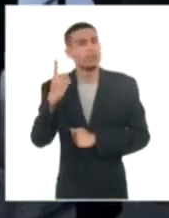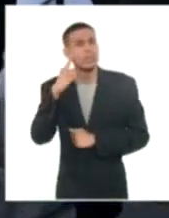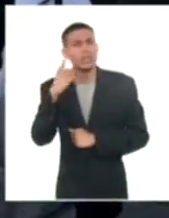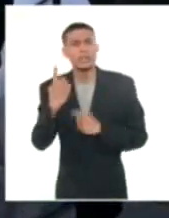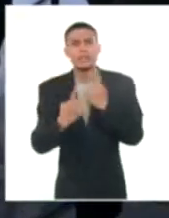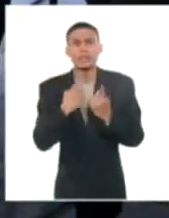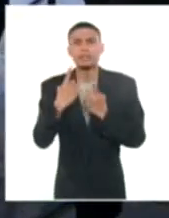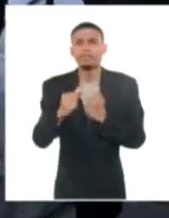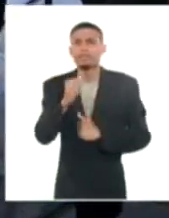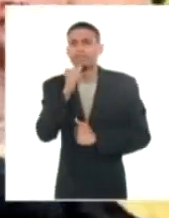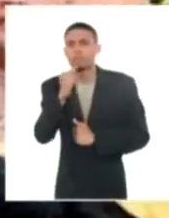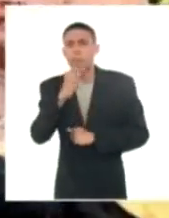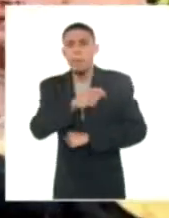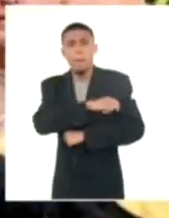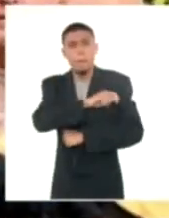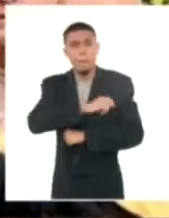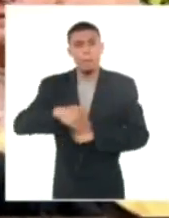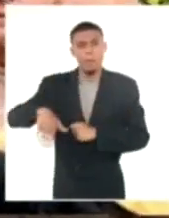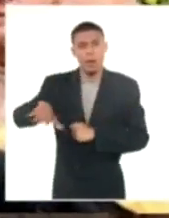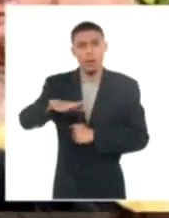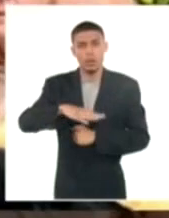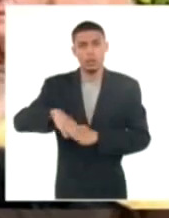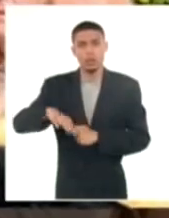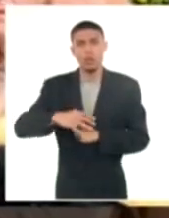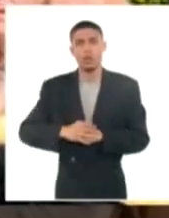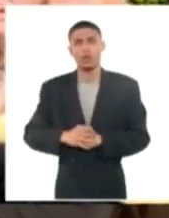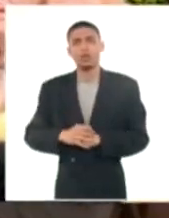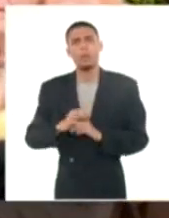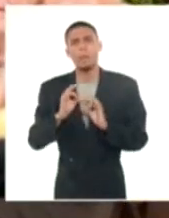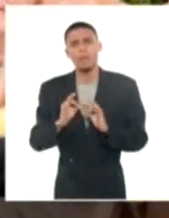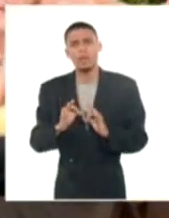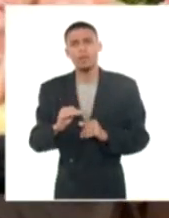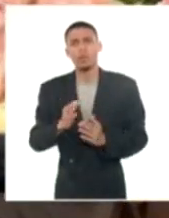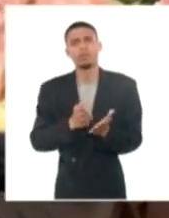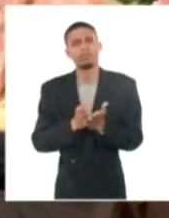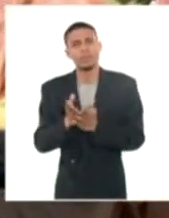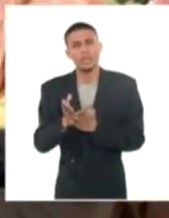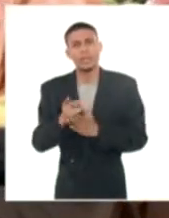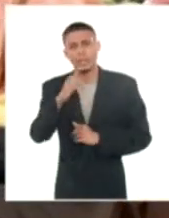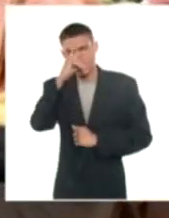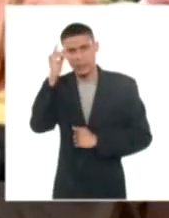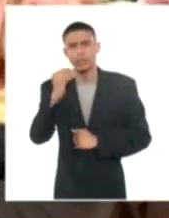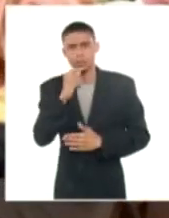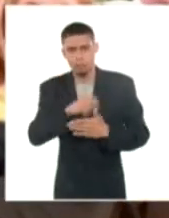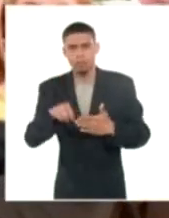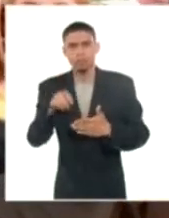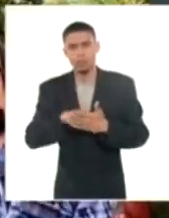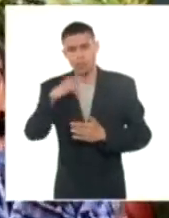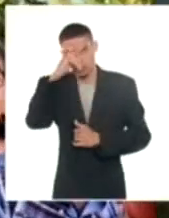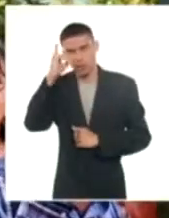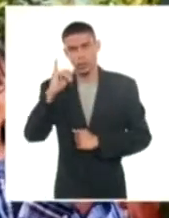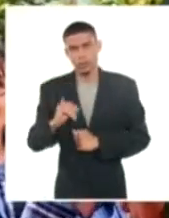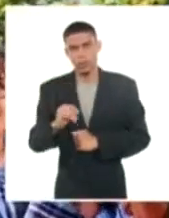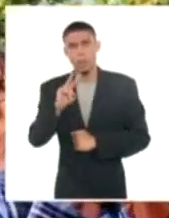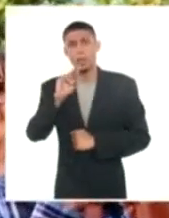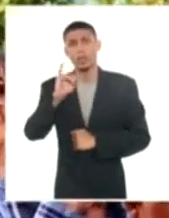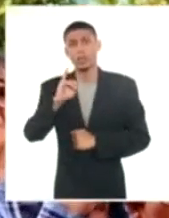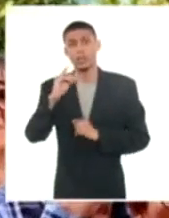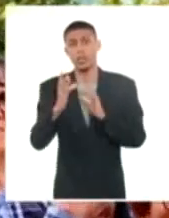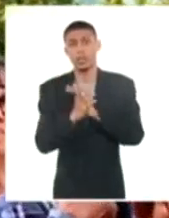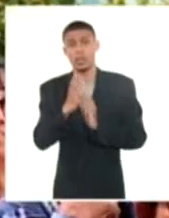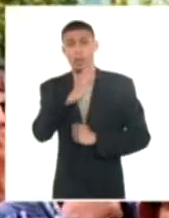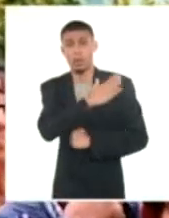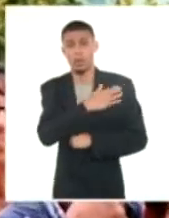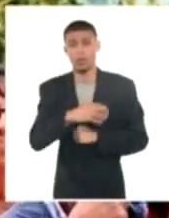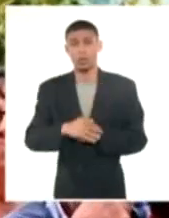historias agradecieron el apoyo de la revolución y ratificaron su voluntad de acudir a las urnas el venidero 26 de marzo. Tal fue el caso de